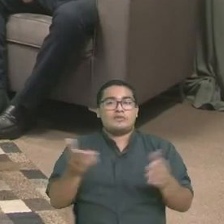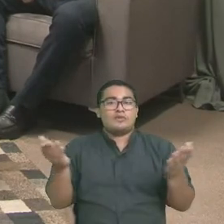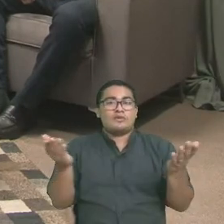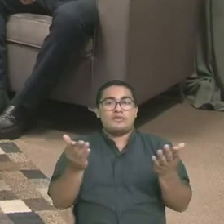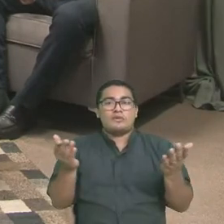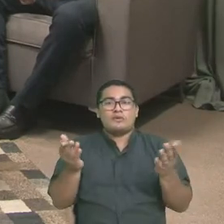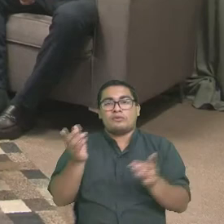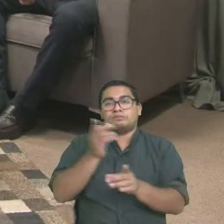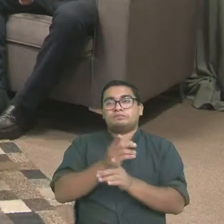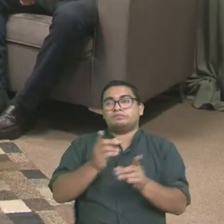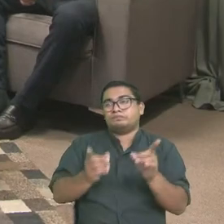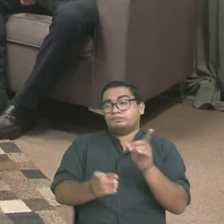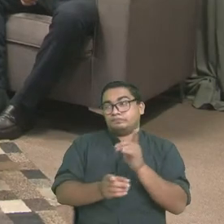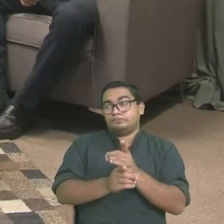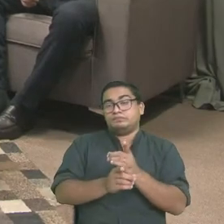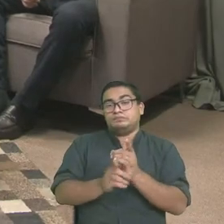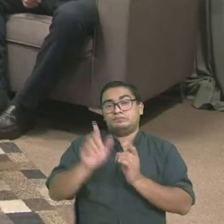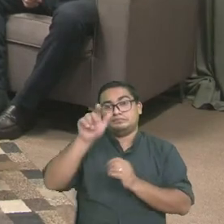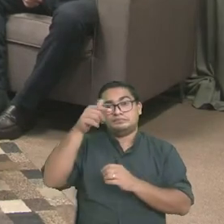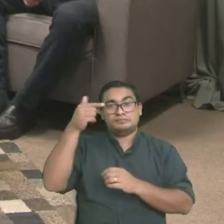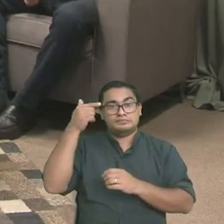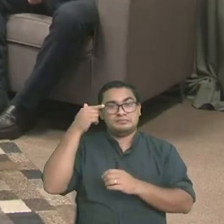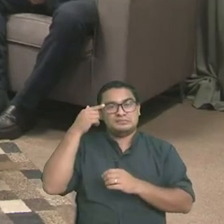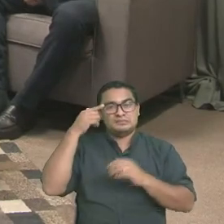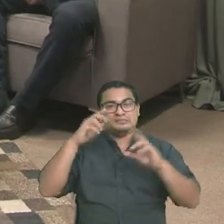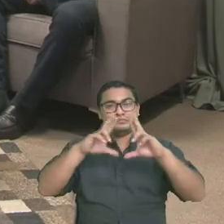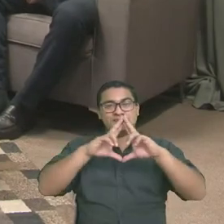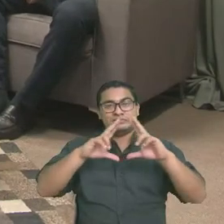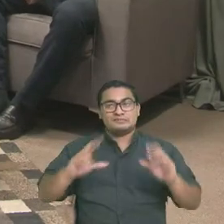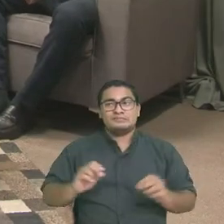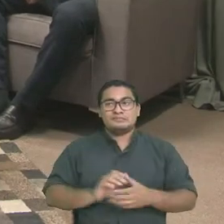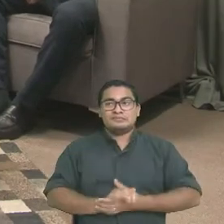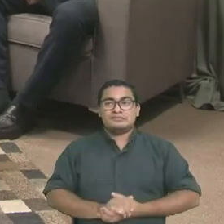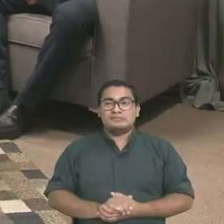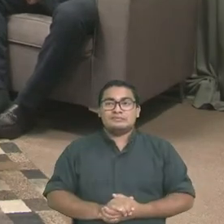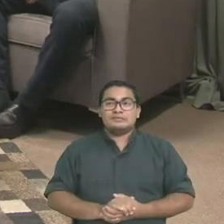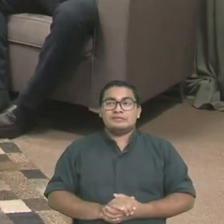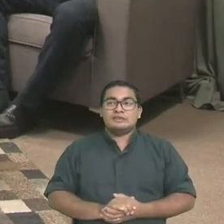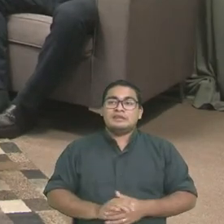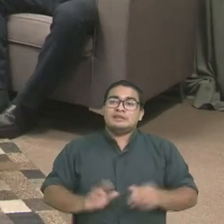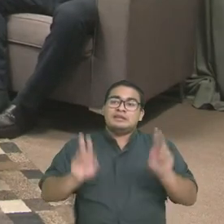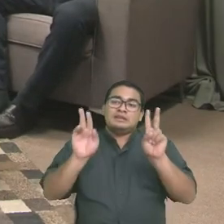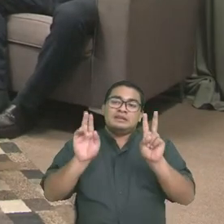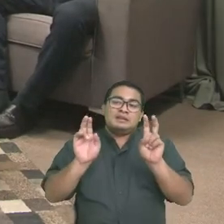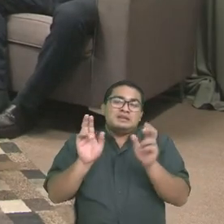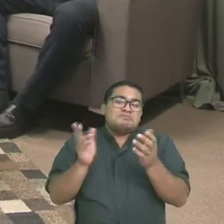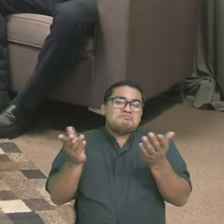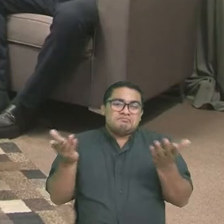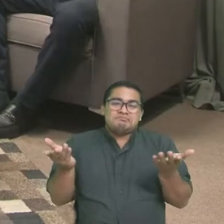aspecto de la deuda pública del gobierno nicaragüense? Yo creo que tocaste un tema